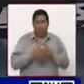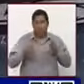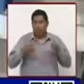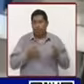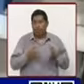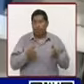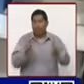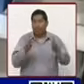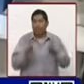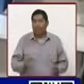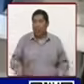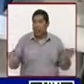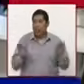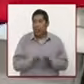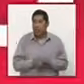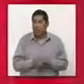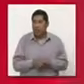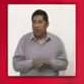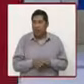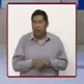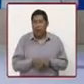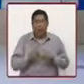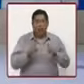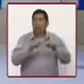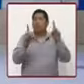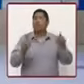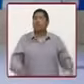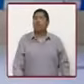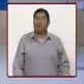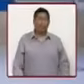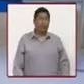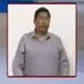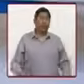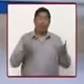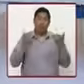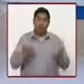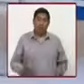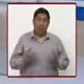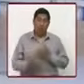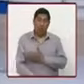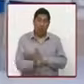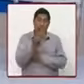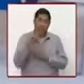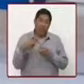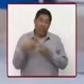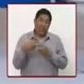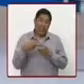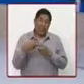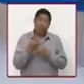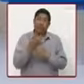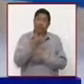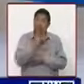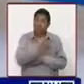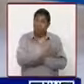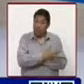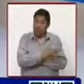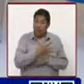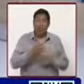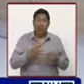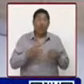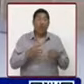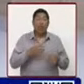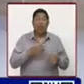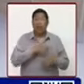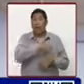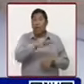carreteras, cerrando las arterias de nuestra capital. Y hoy por la mañana, un cortocircuito en la planta de Yacimientos Petrolíferos